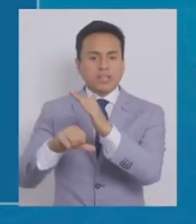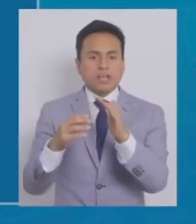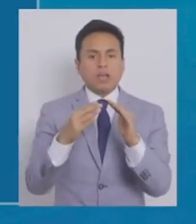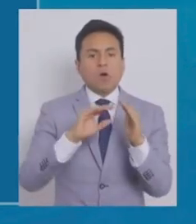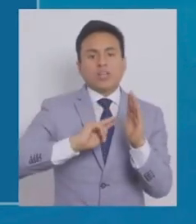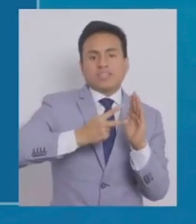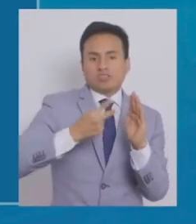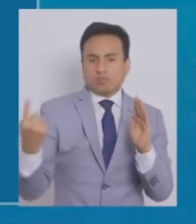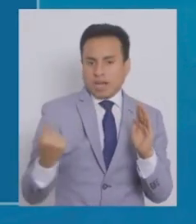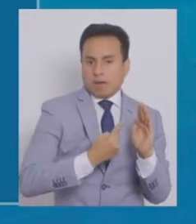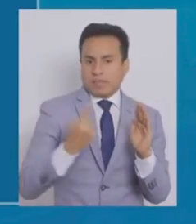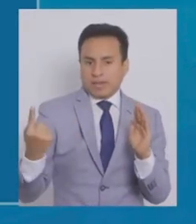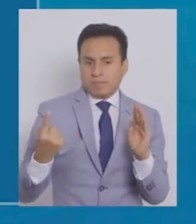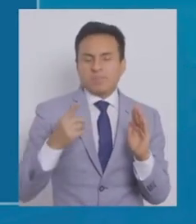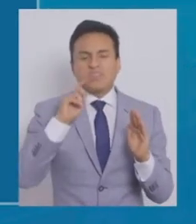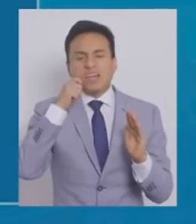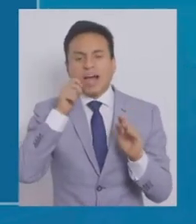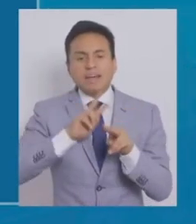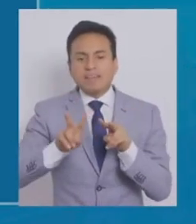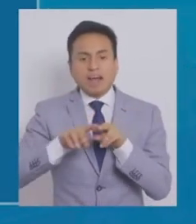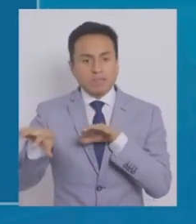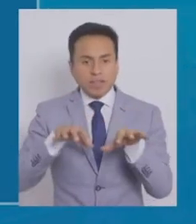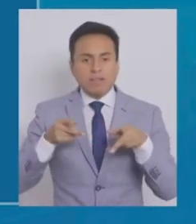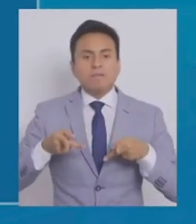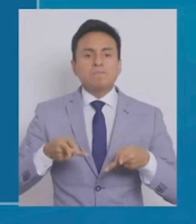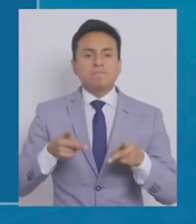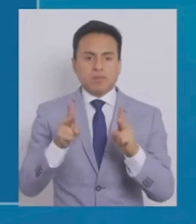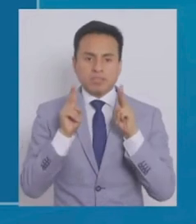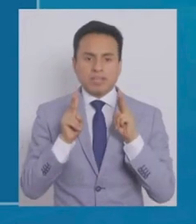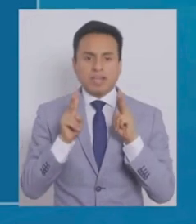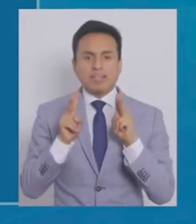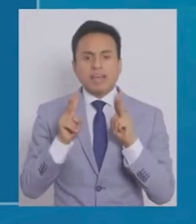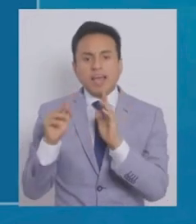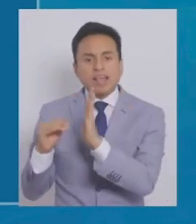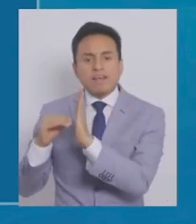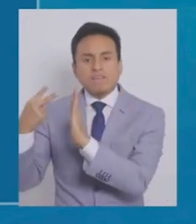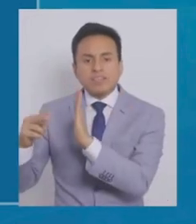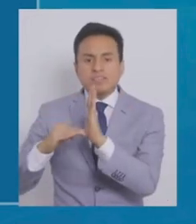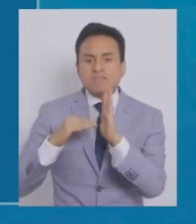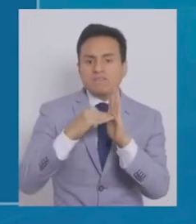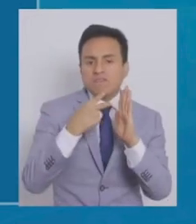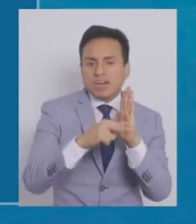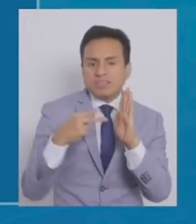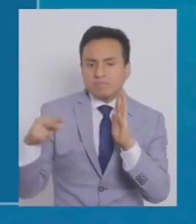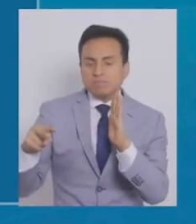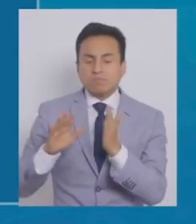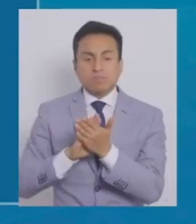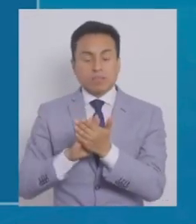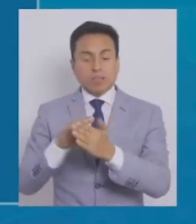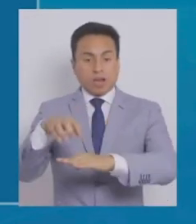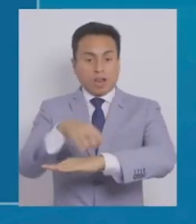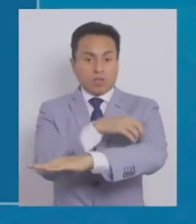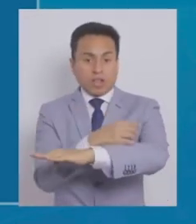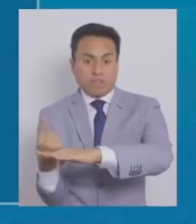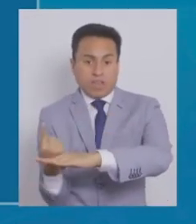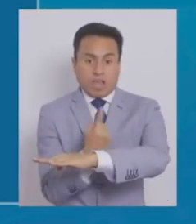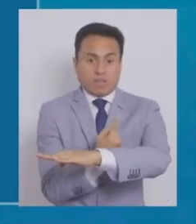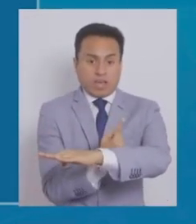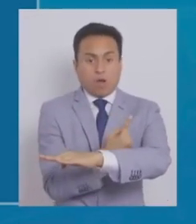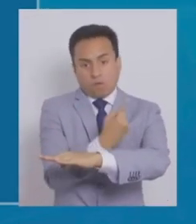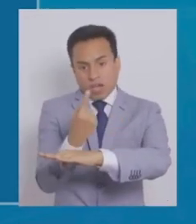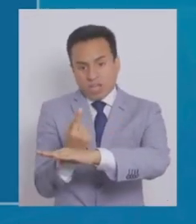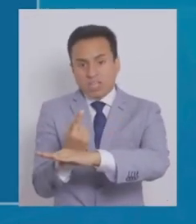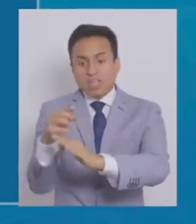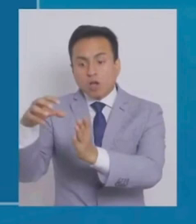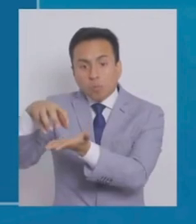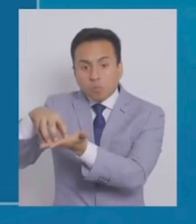transición para realizar las actividades que están permitidas en dichas fases realizar viajes inter regionales entre comunas que estén